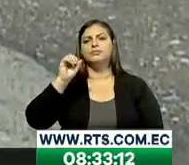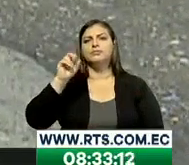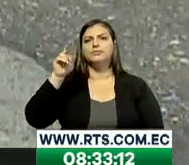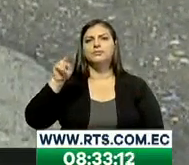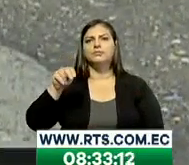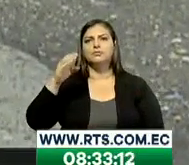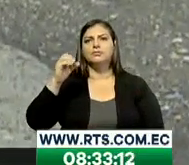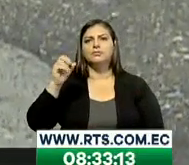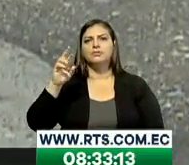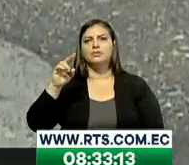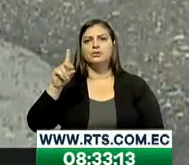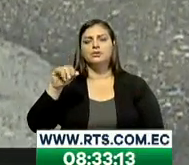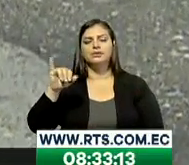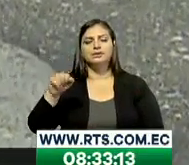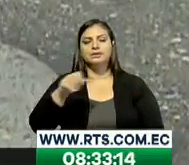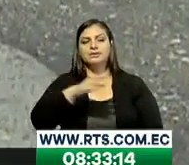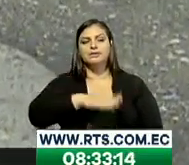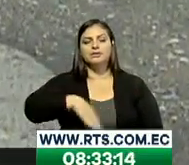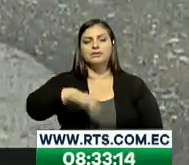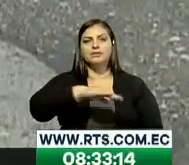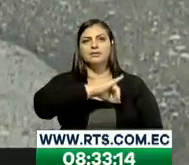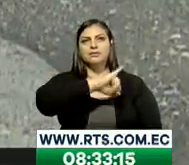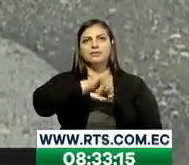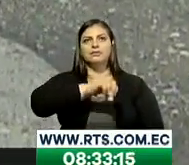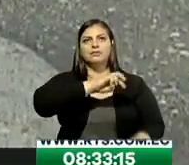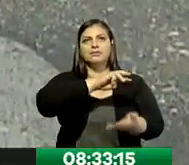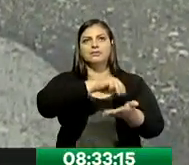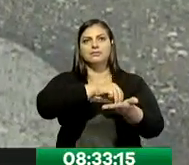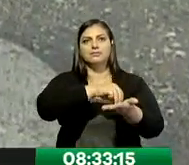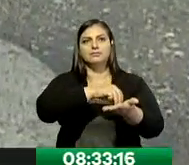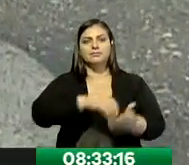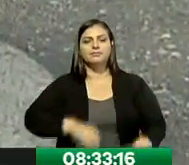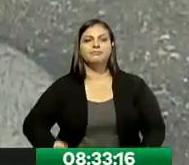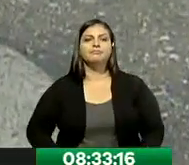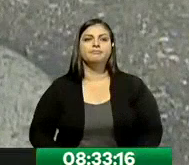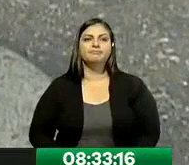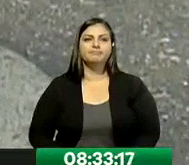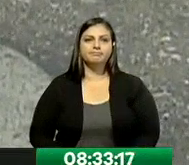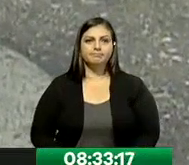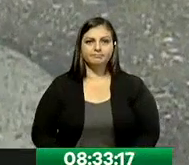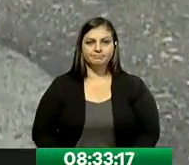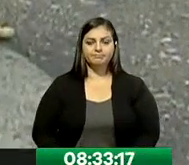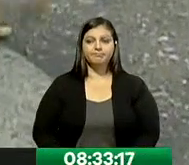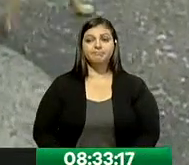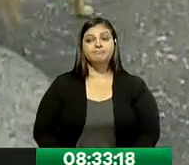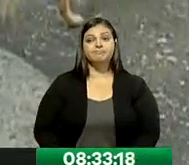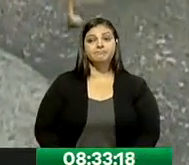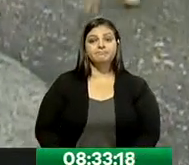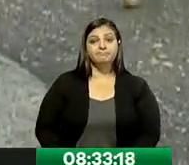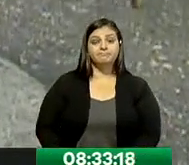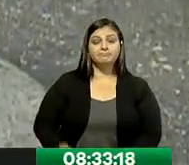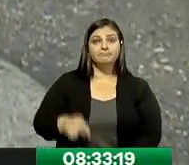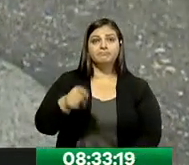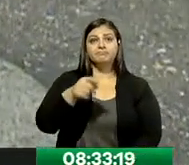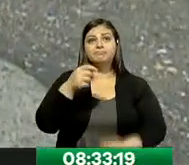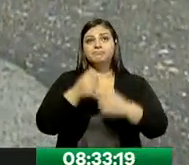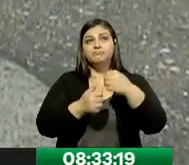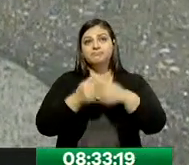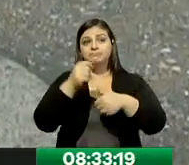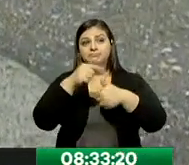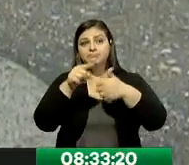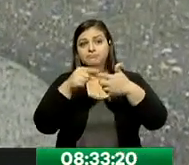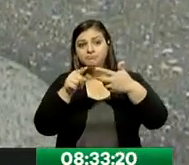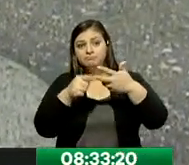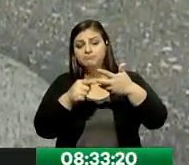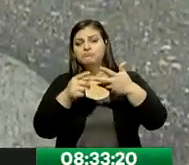Muchos problemas tiene este sector. Esperemos, como siempre, poderles dar una solución a estos inconvenientes de